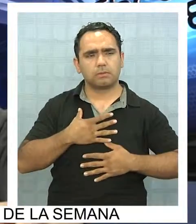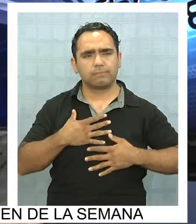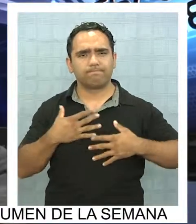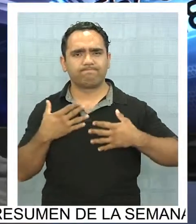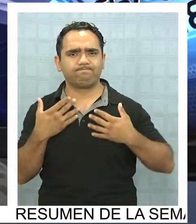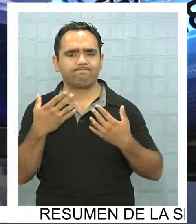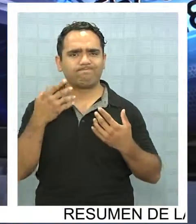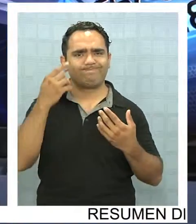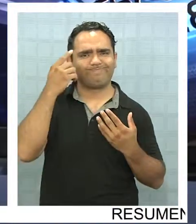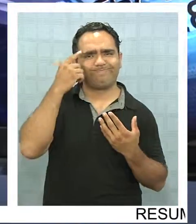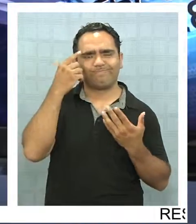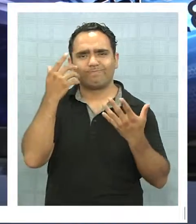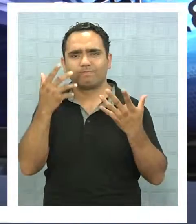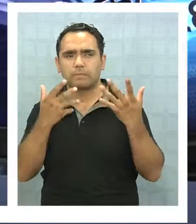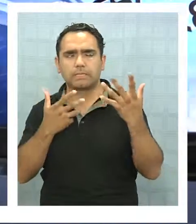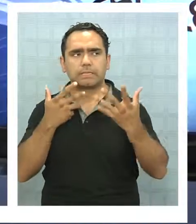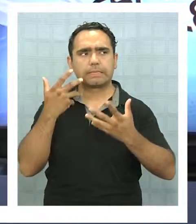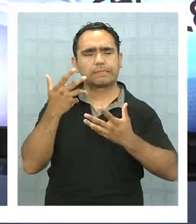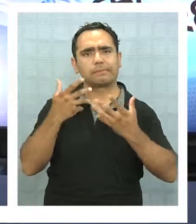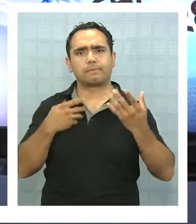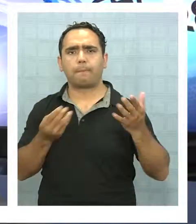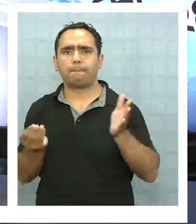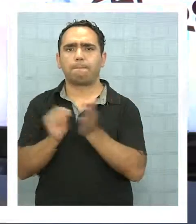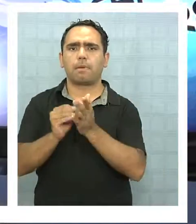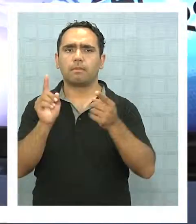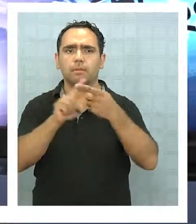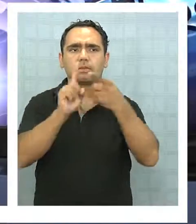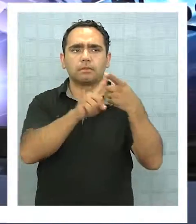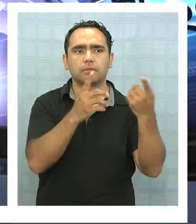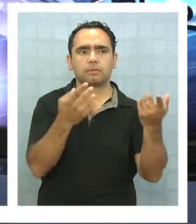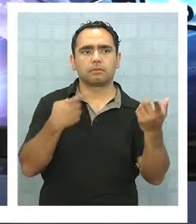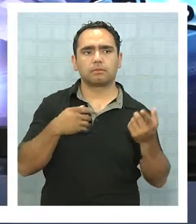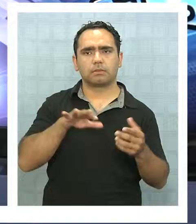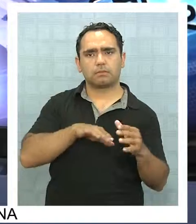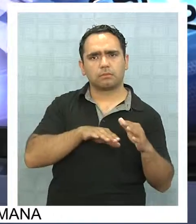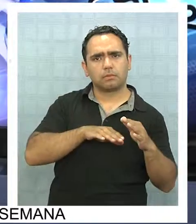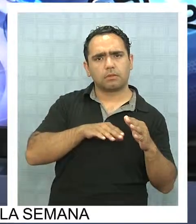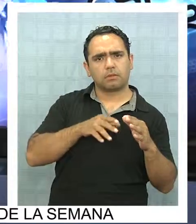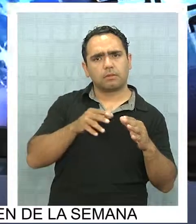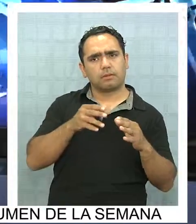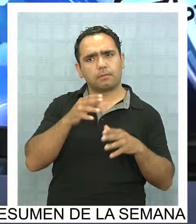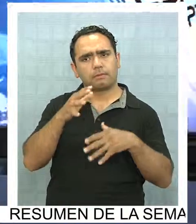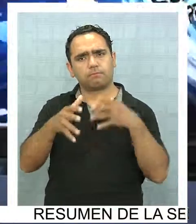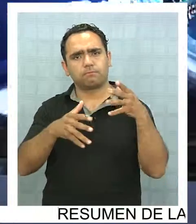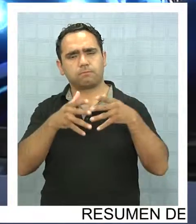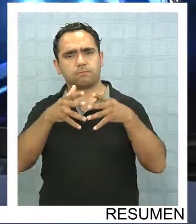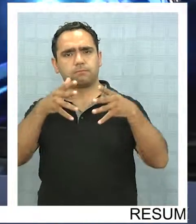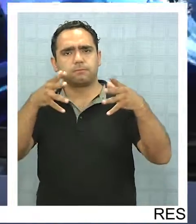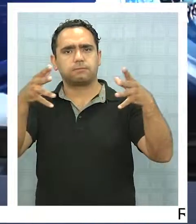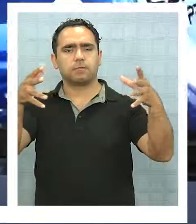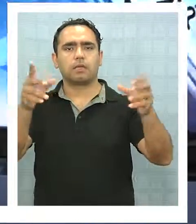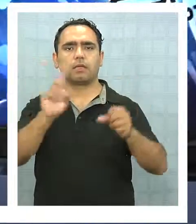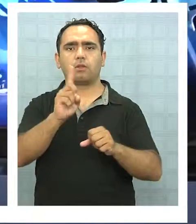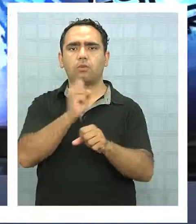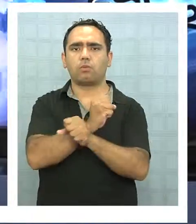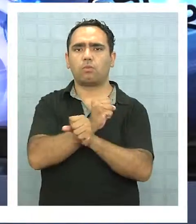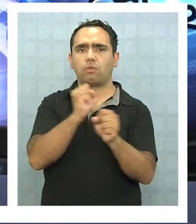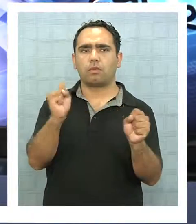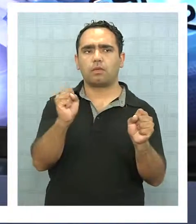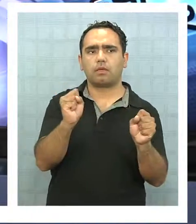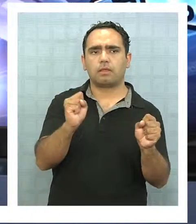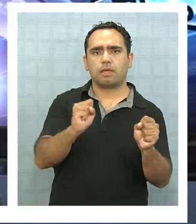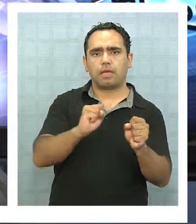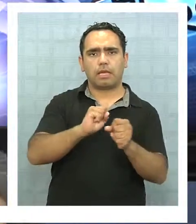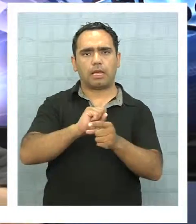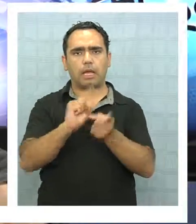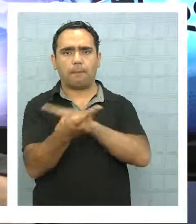cierto? Y empieza a crecer su participación. Pero es como una ola que no es fácil, nadie puede cambiar su dirección